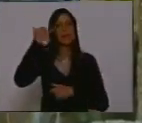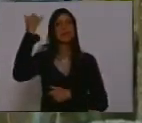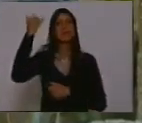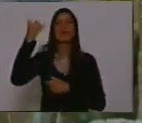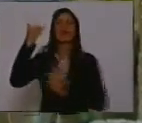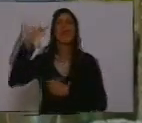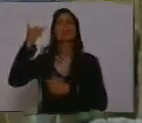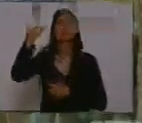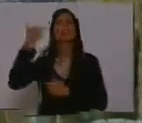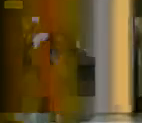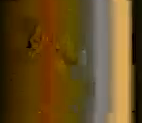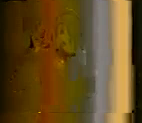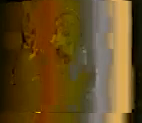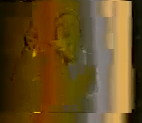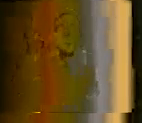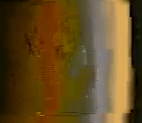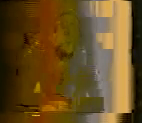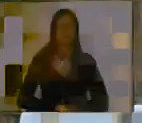Gracias, comandante.